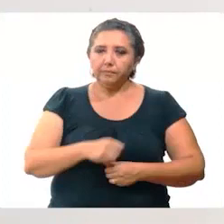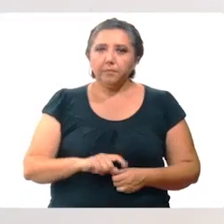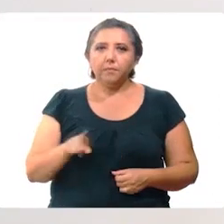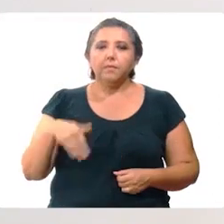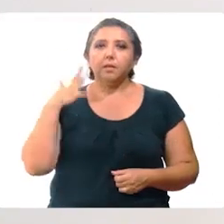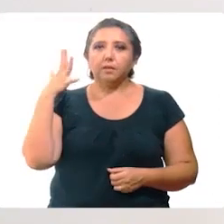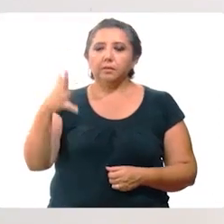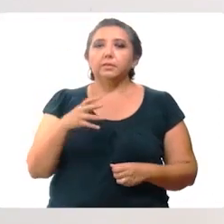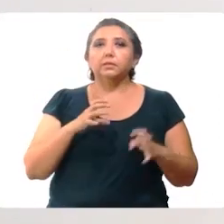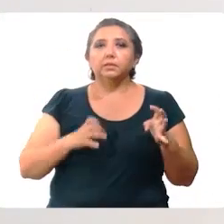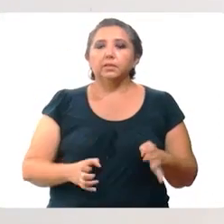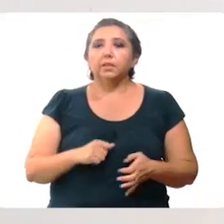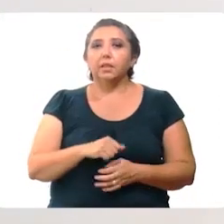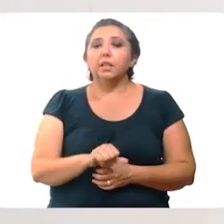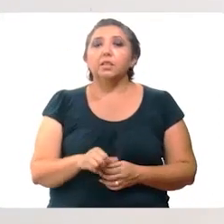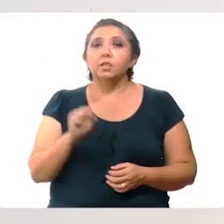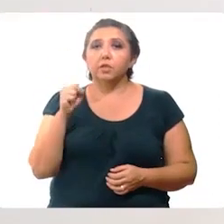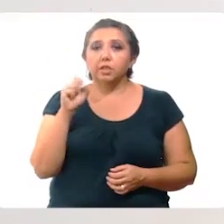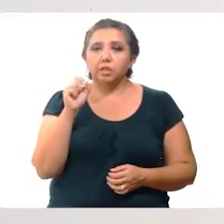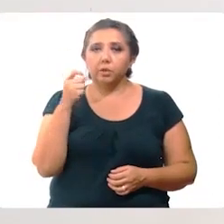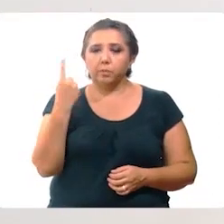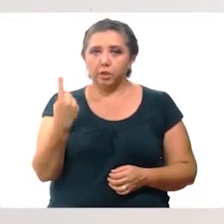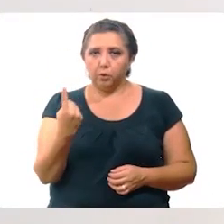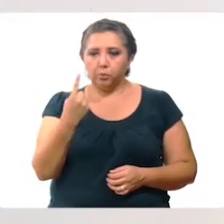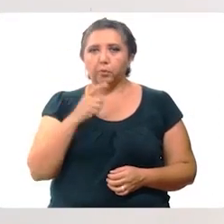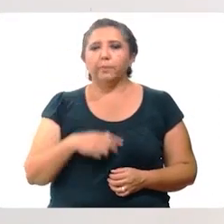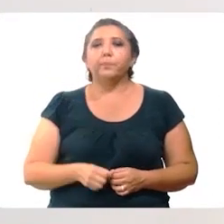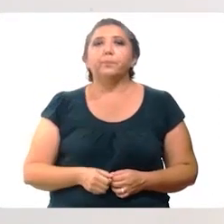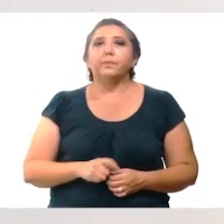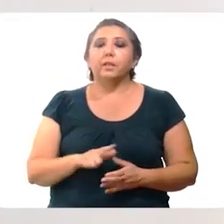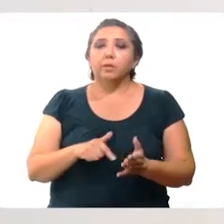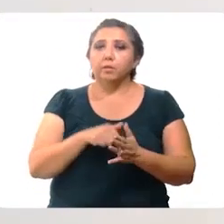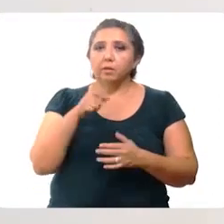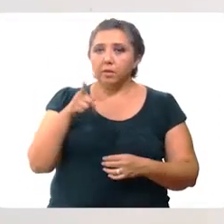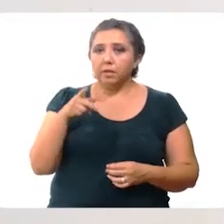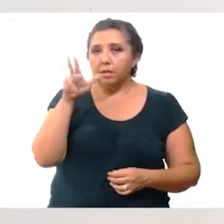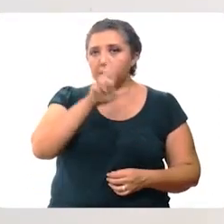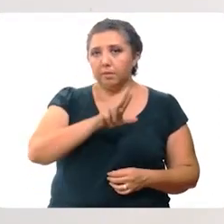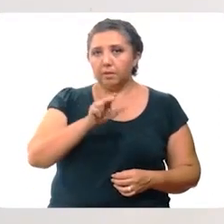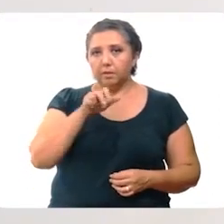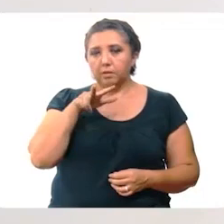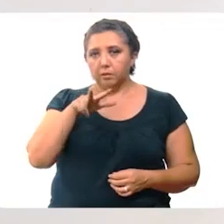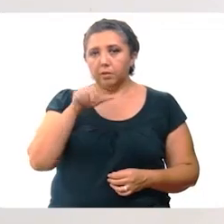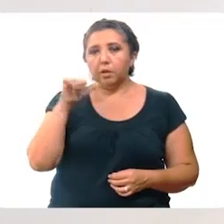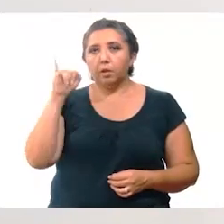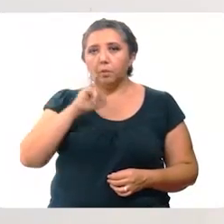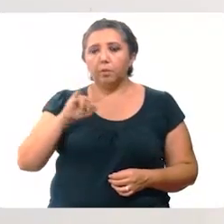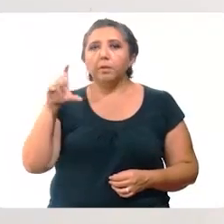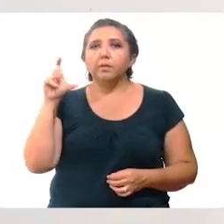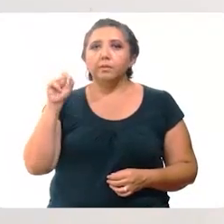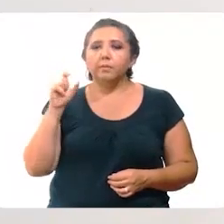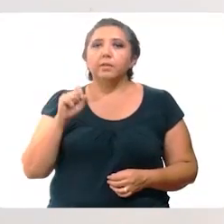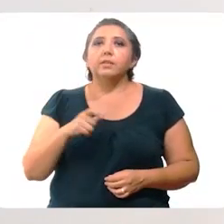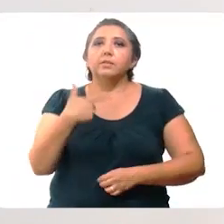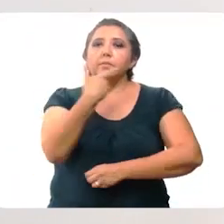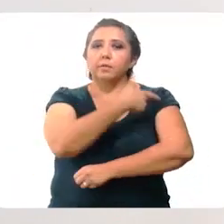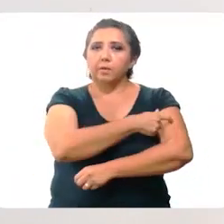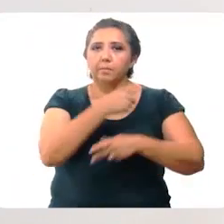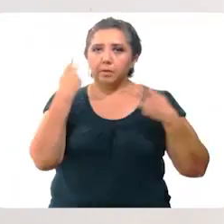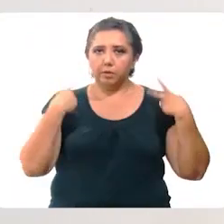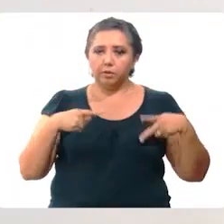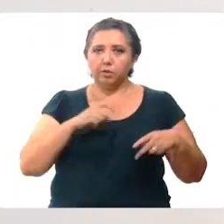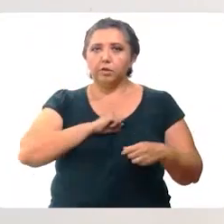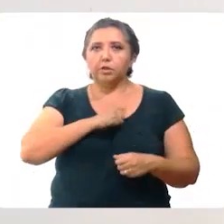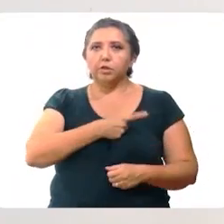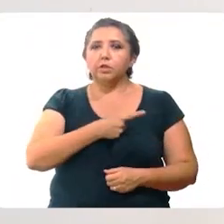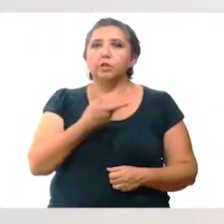será en el módulo ubicado en el Centro de Convenciones Yucatán Siglo XXI. Del martes 18 al jueves 20 se vacunará al personal